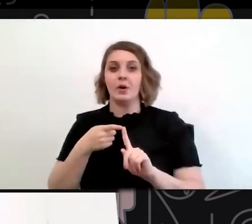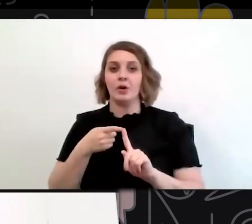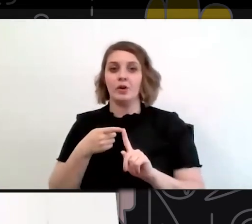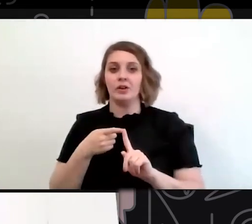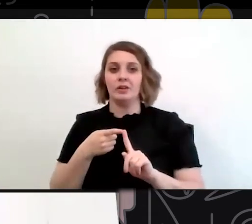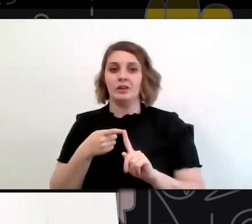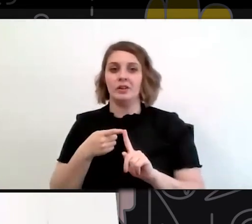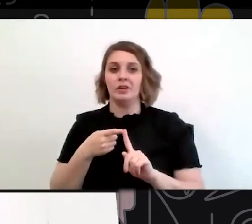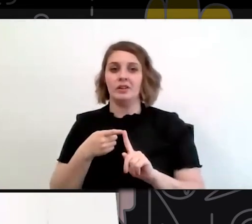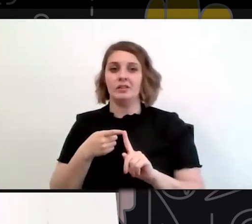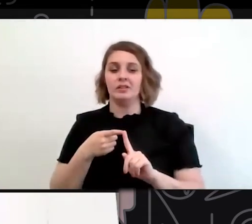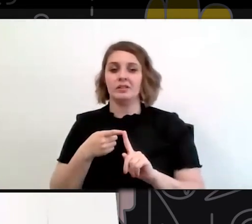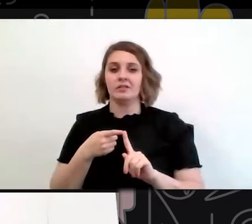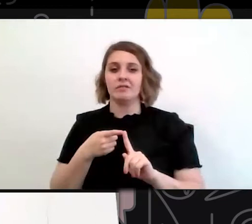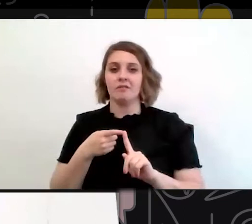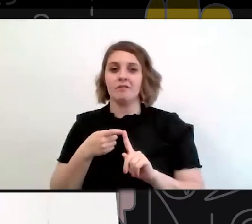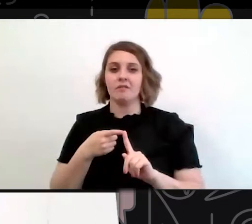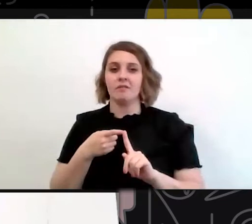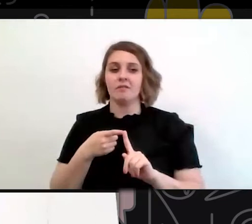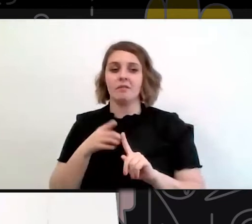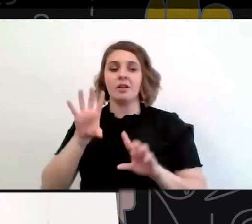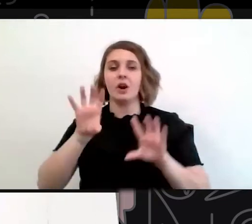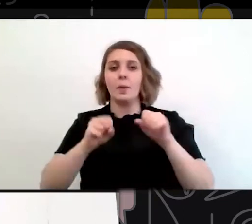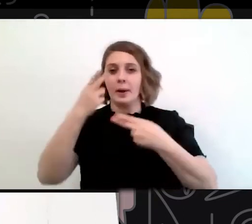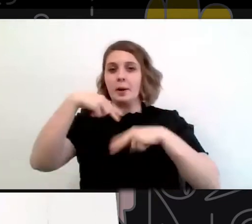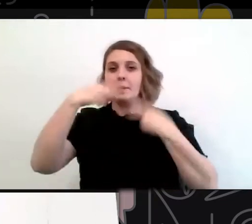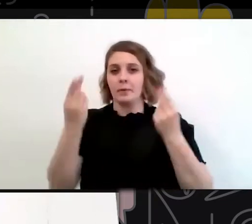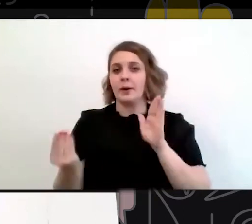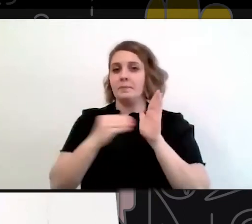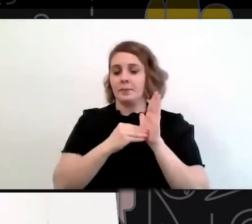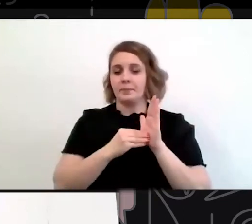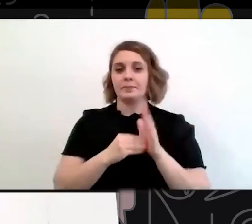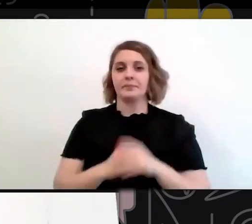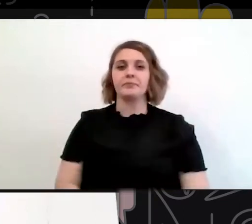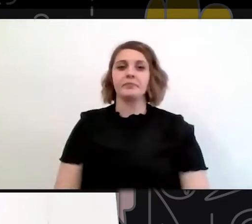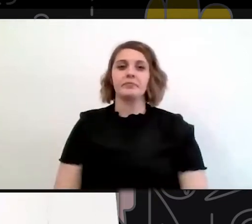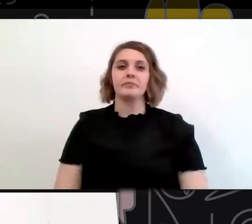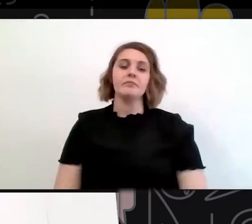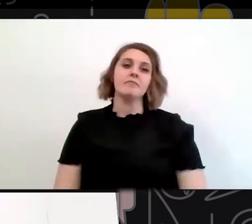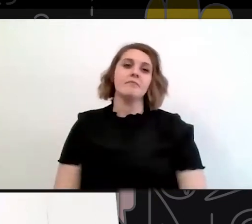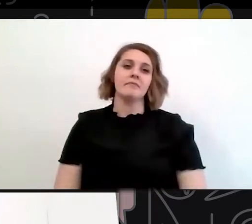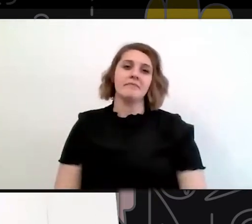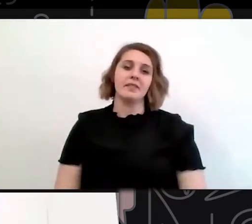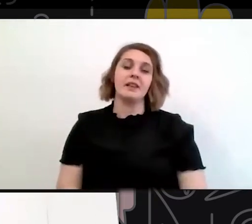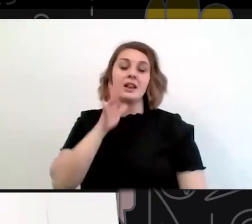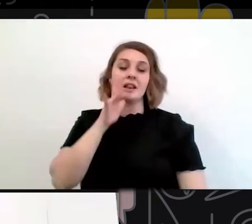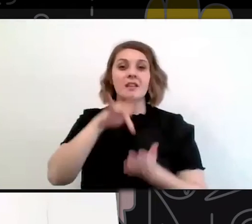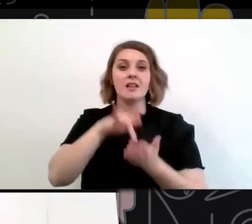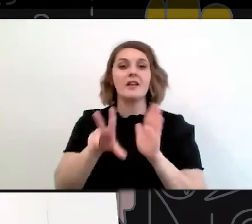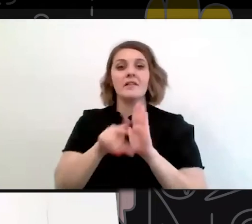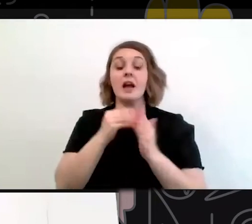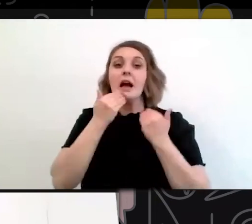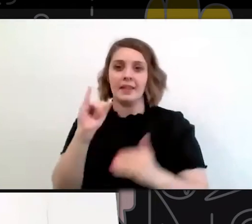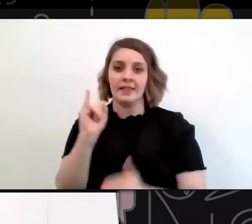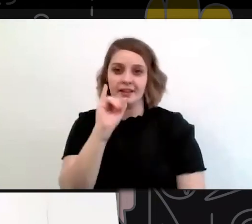forma también en esas compras públicas. Os vamos a poner un vídeo, muchísimas gracias